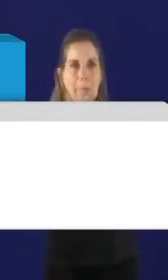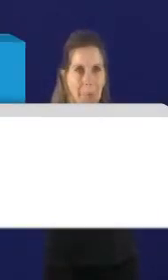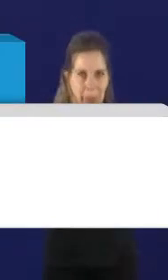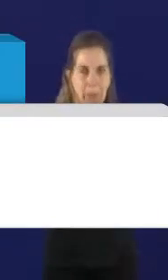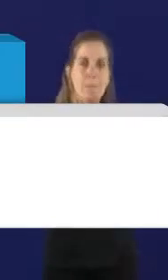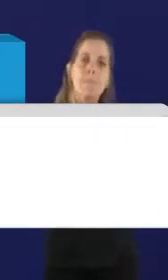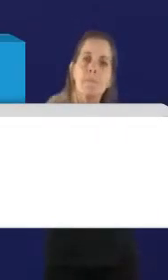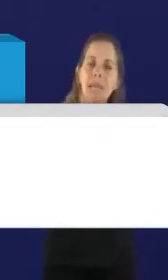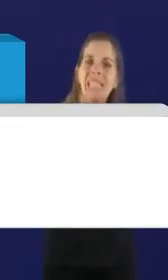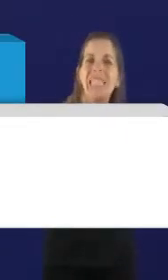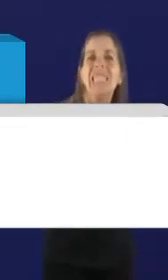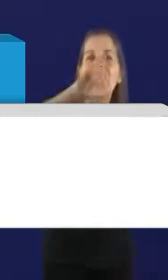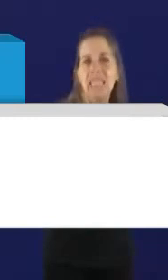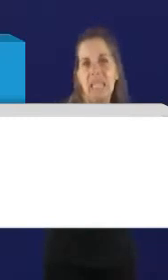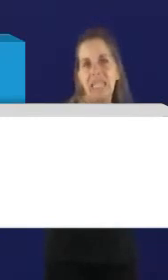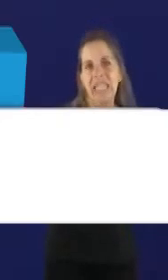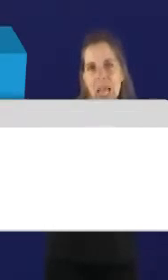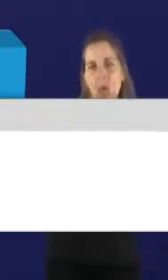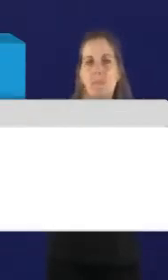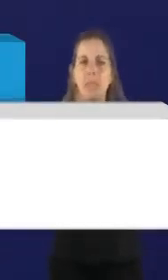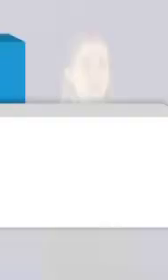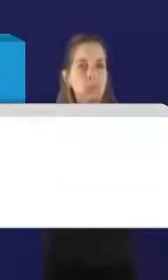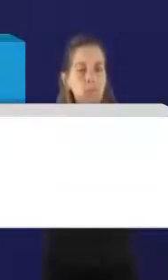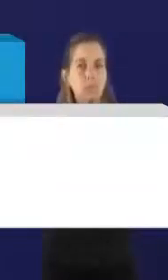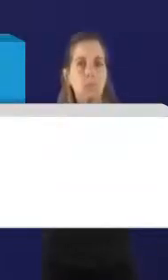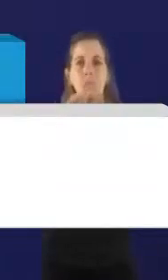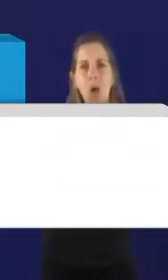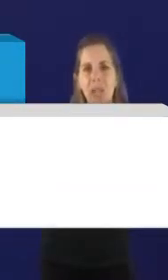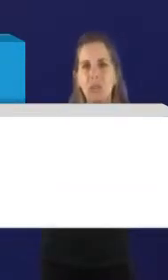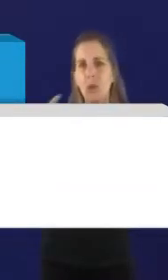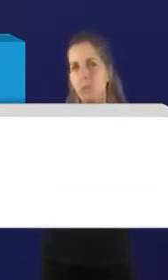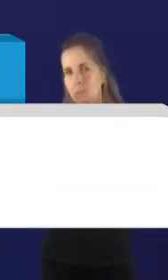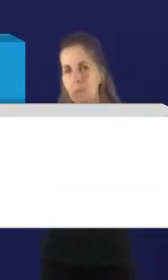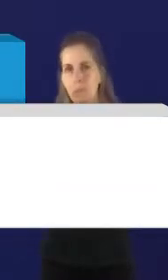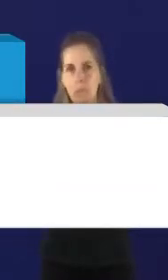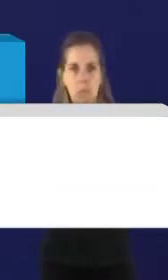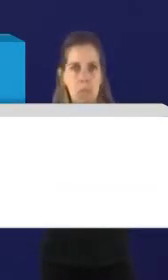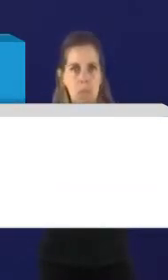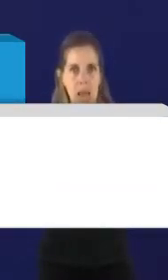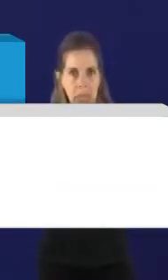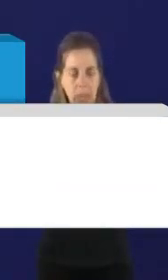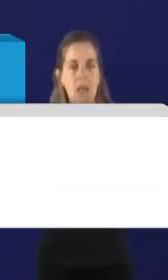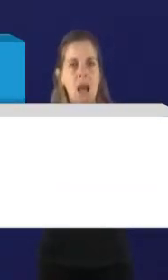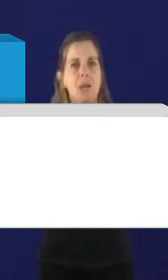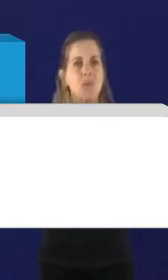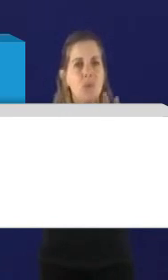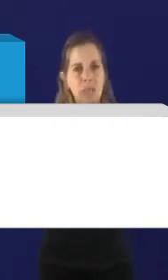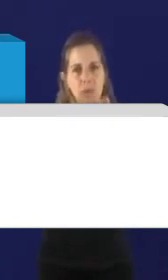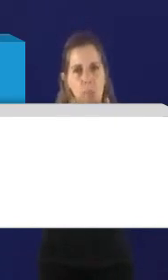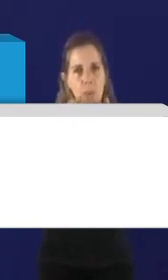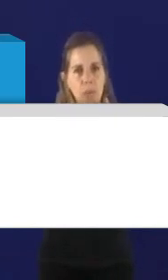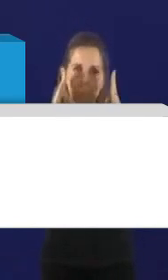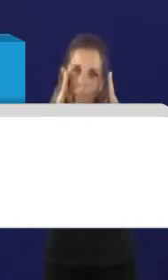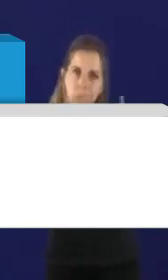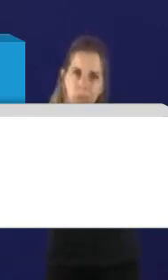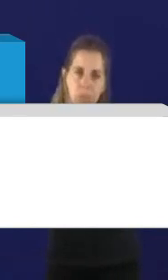los intereses de la deuda, que es otro 2.2% del producto. Hay básicamente cuatro medidas que apuntan a